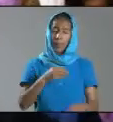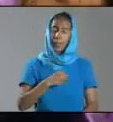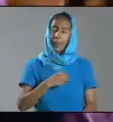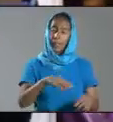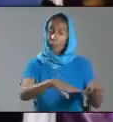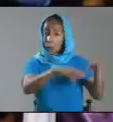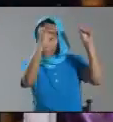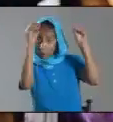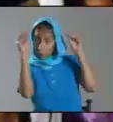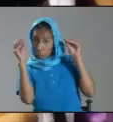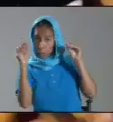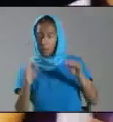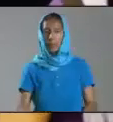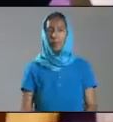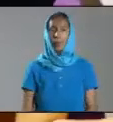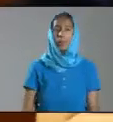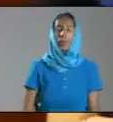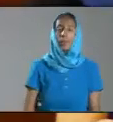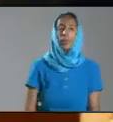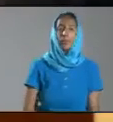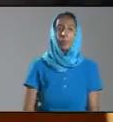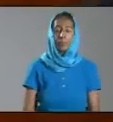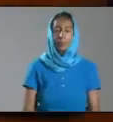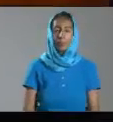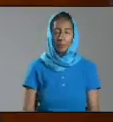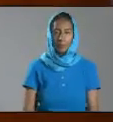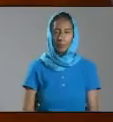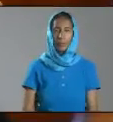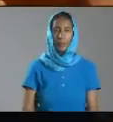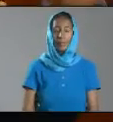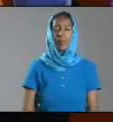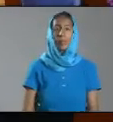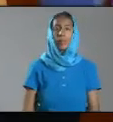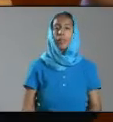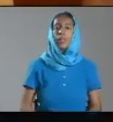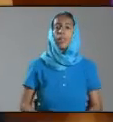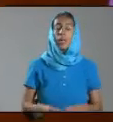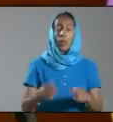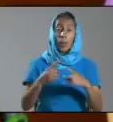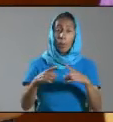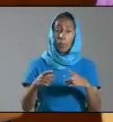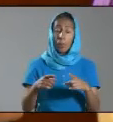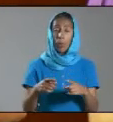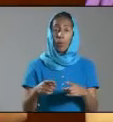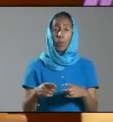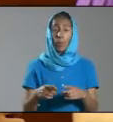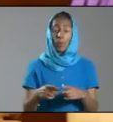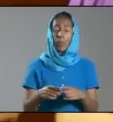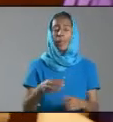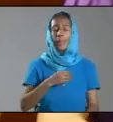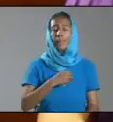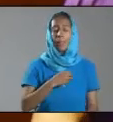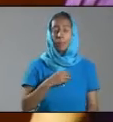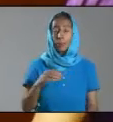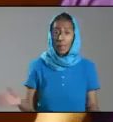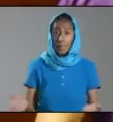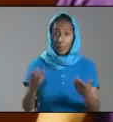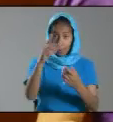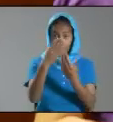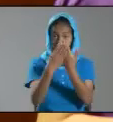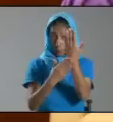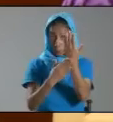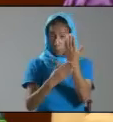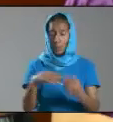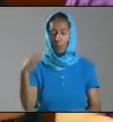hermanos que estoy llamando permanezcan acá adelante de pie por razones del espacio y para que los podamos identificar también. Familia